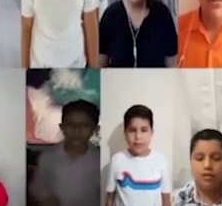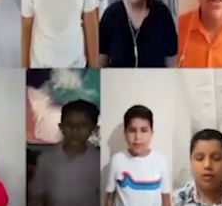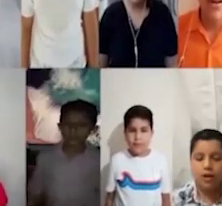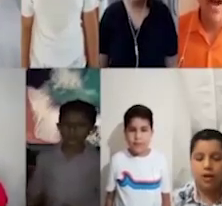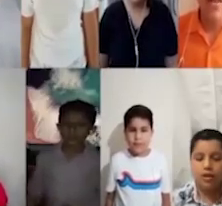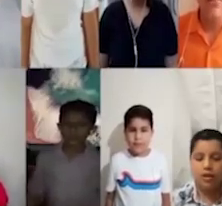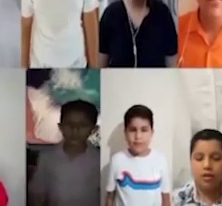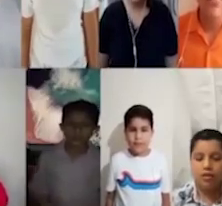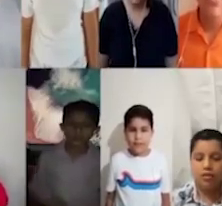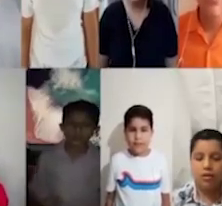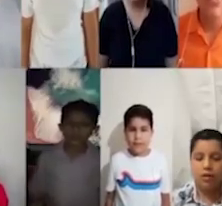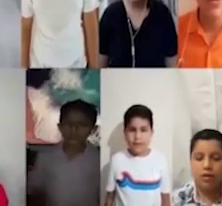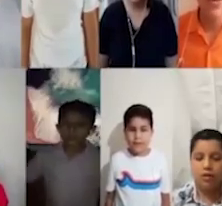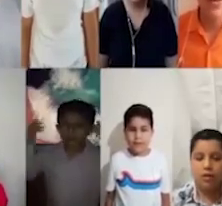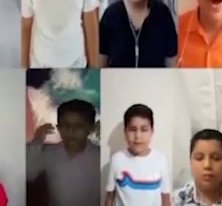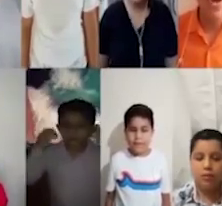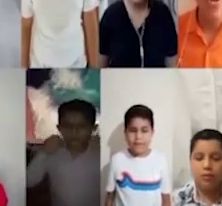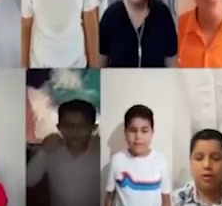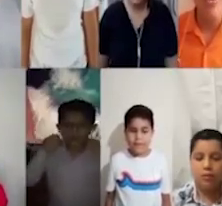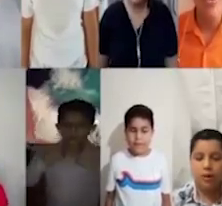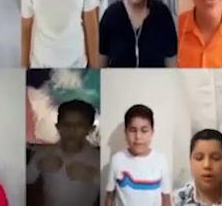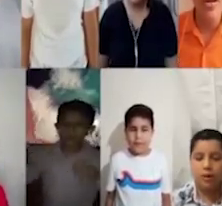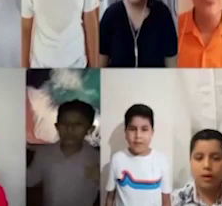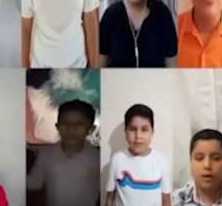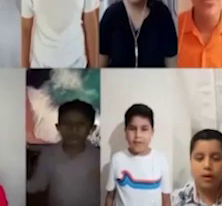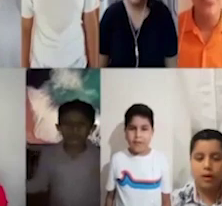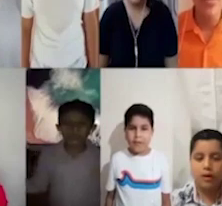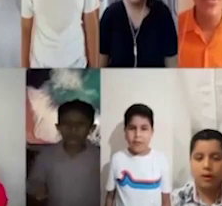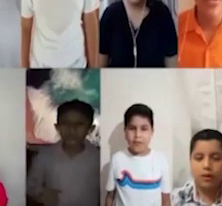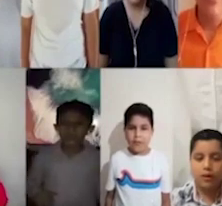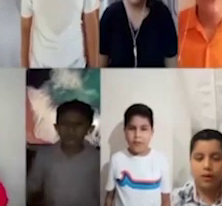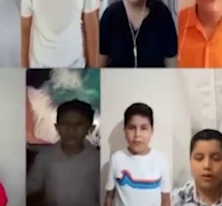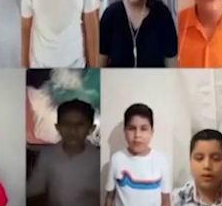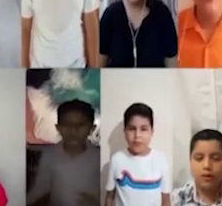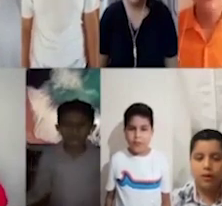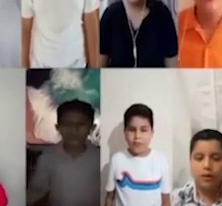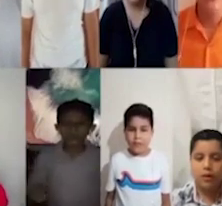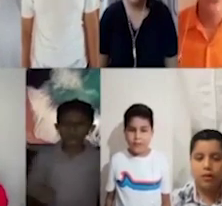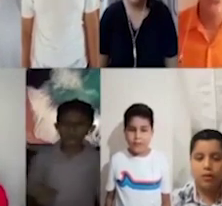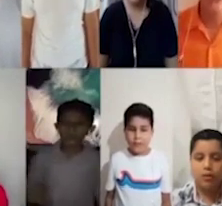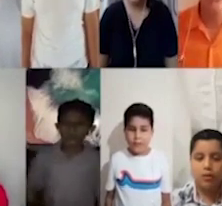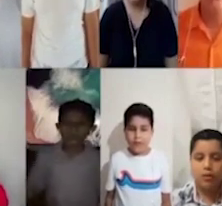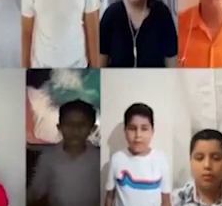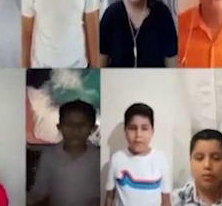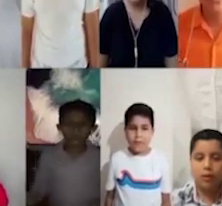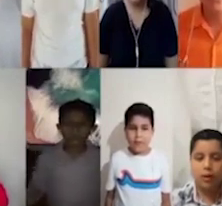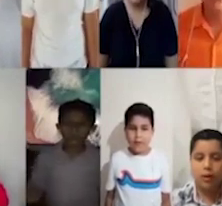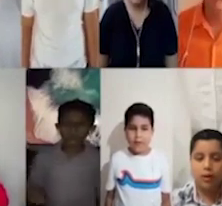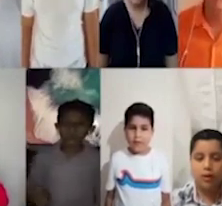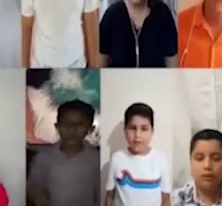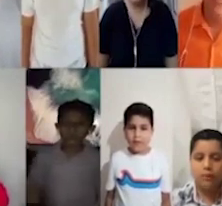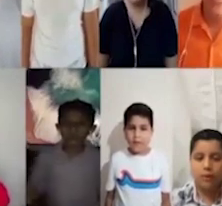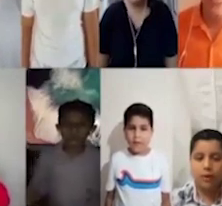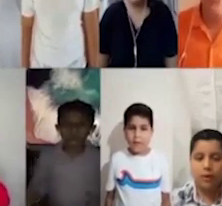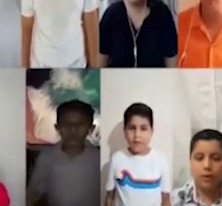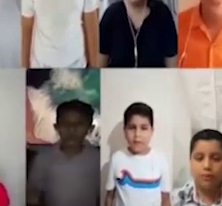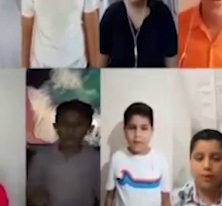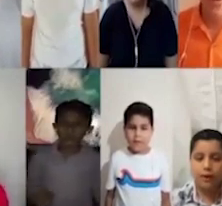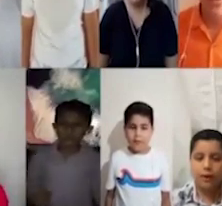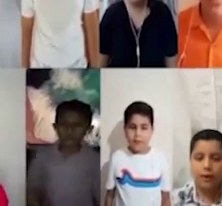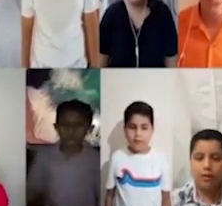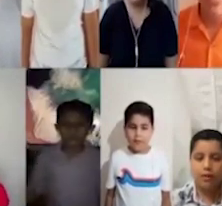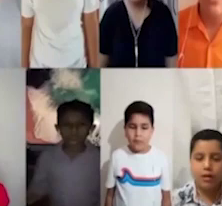blancas solas su carita podía blanquear. La negrita cucurumbe a